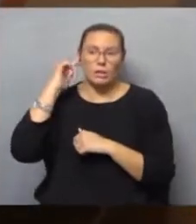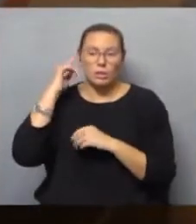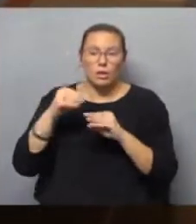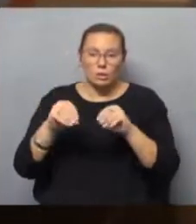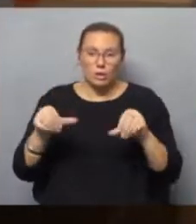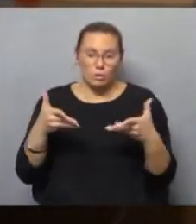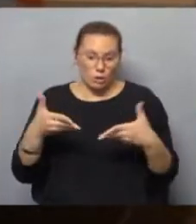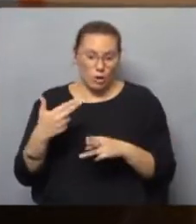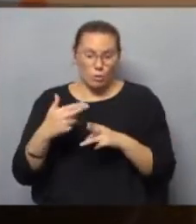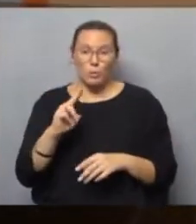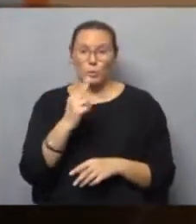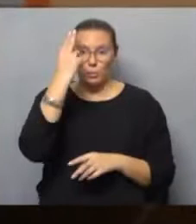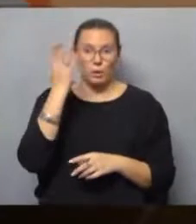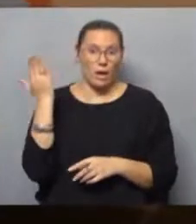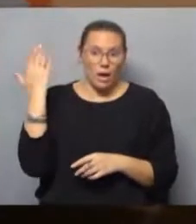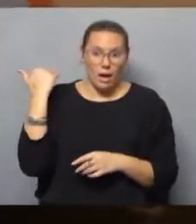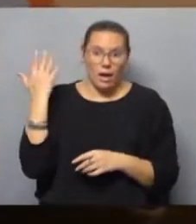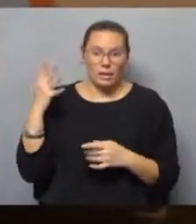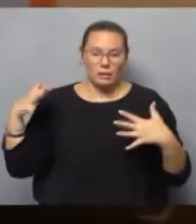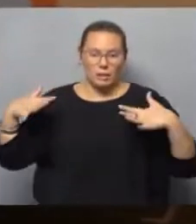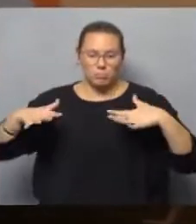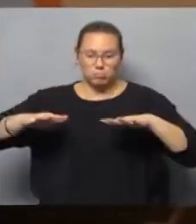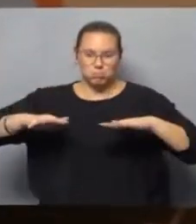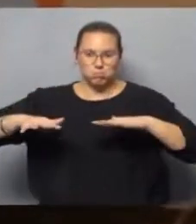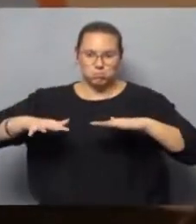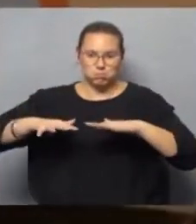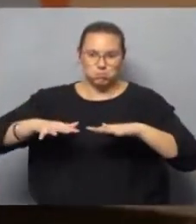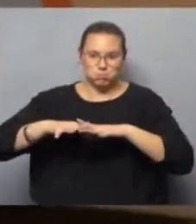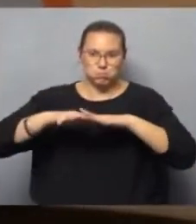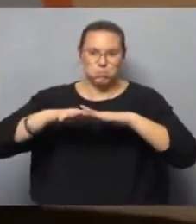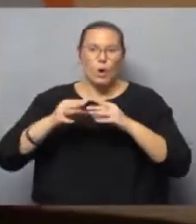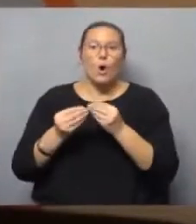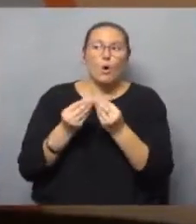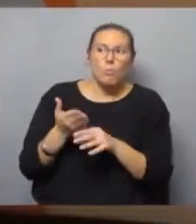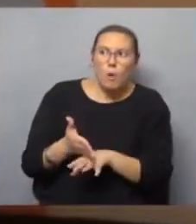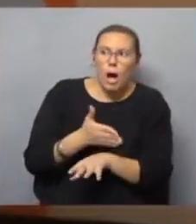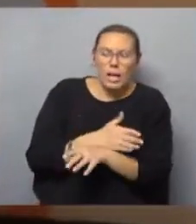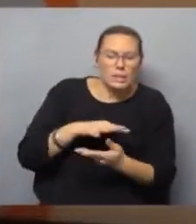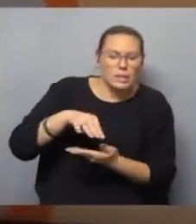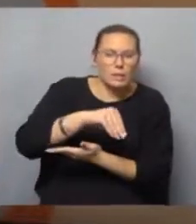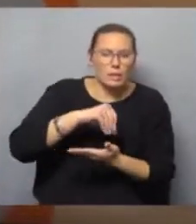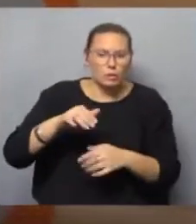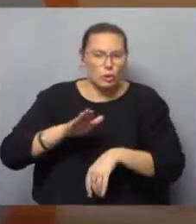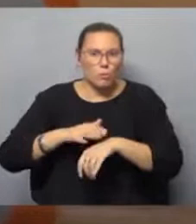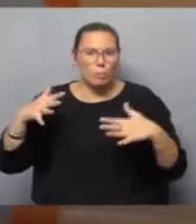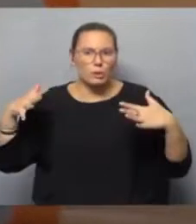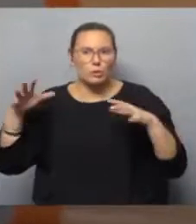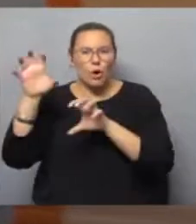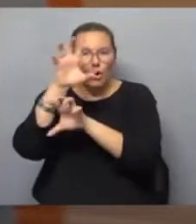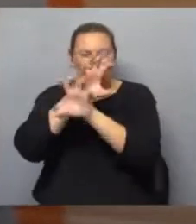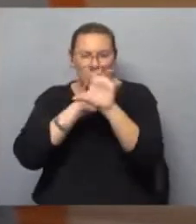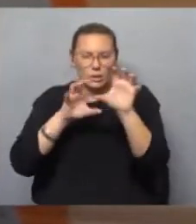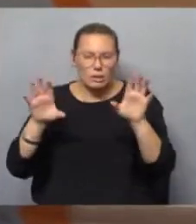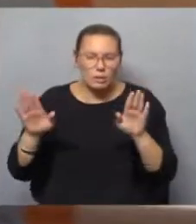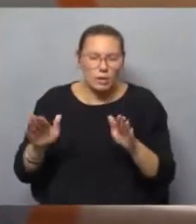llamamos Uruguay fue parte del choque de placas tectónicas. ¿Cómo era nuestro territorio cuando chocaron los continentes?